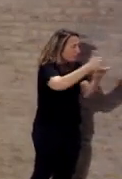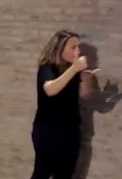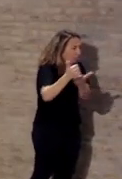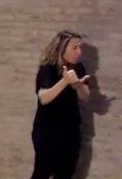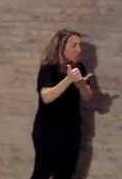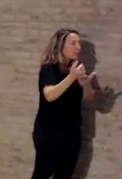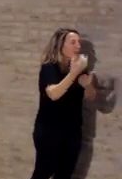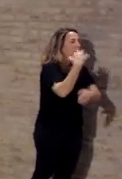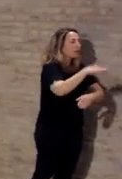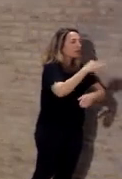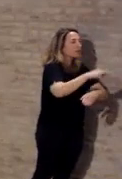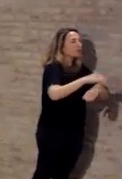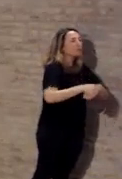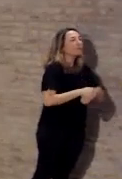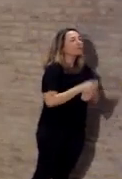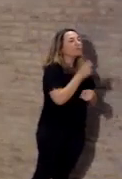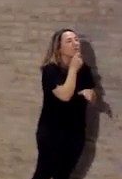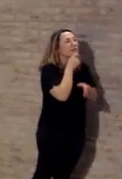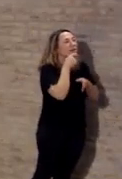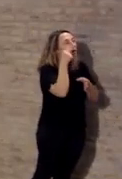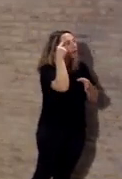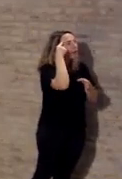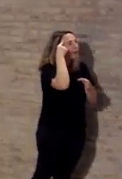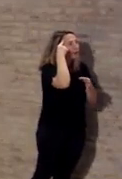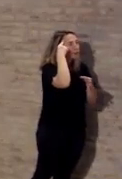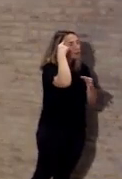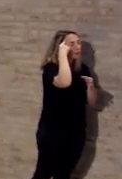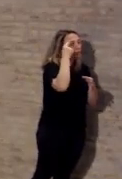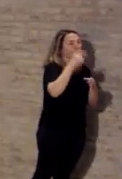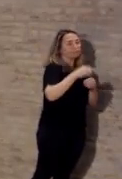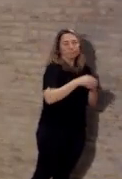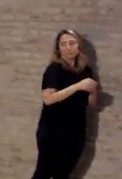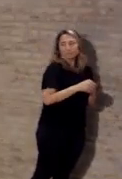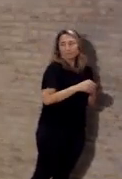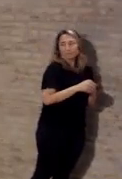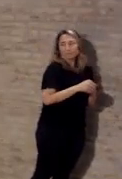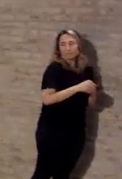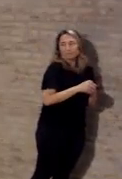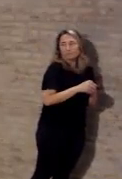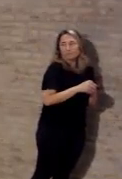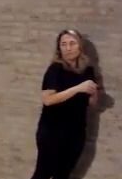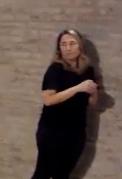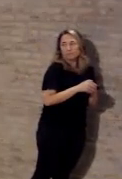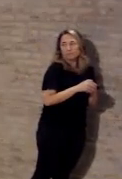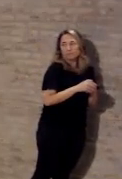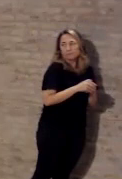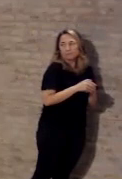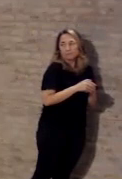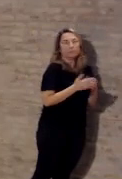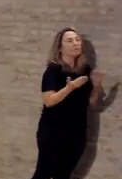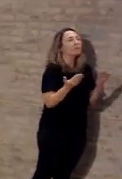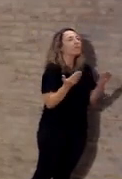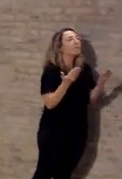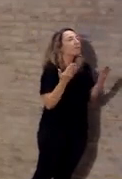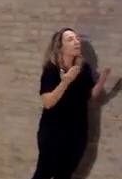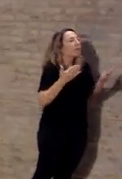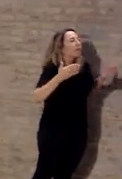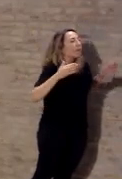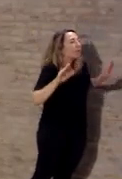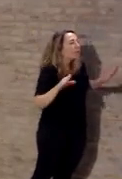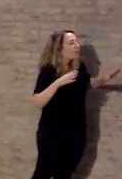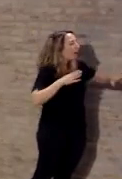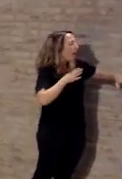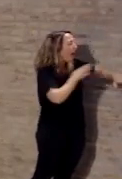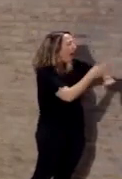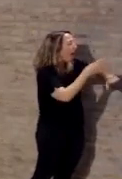sentido creo que siguiendo en esta línea podemos hablar de quién tiene